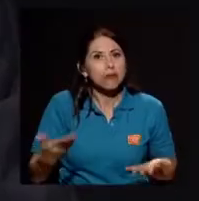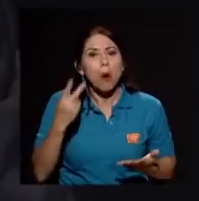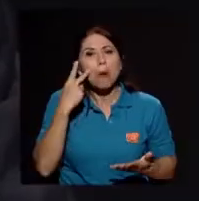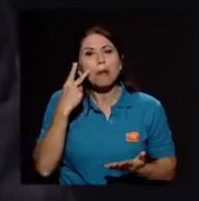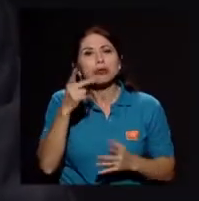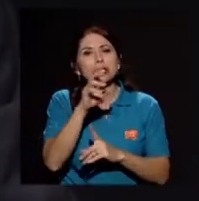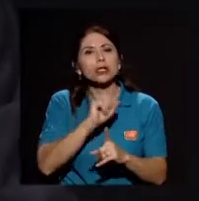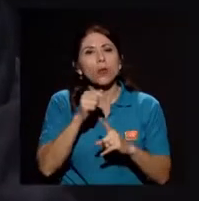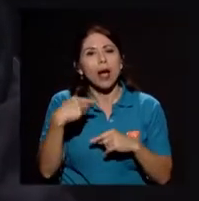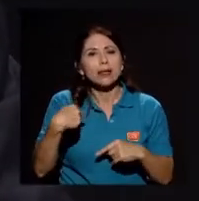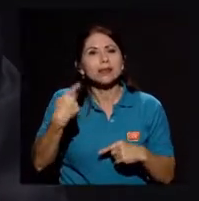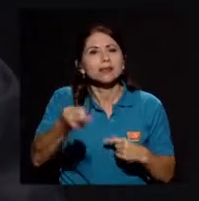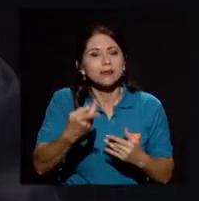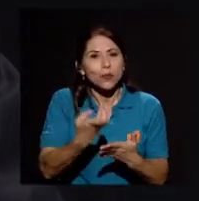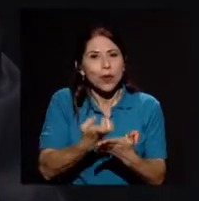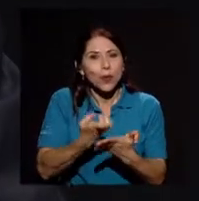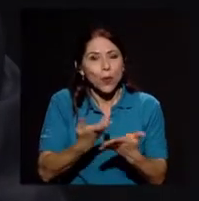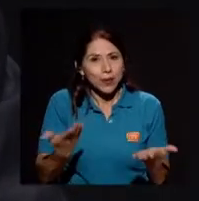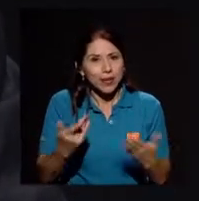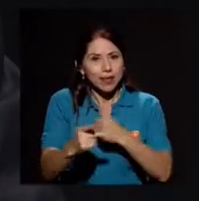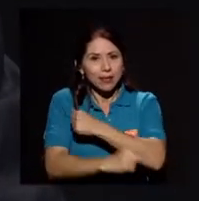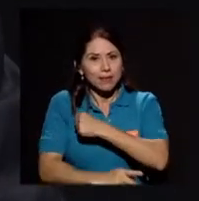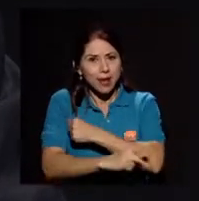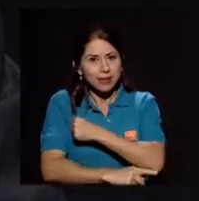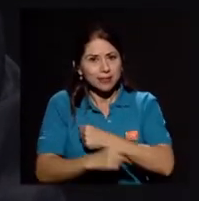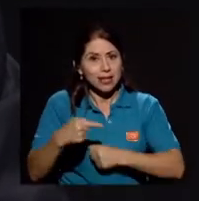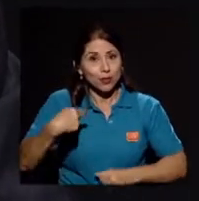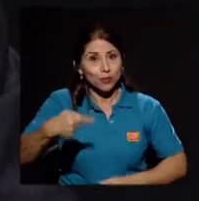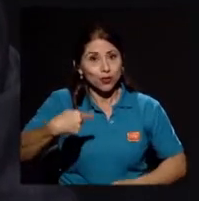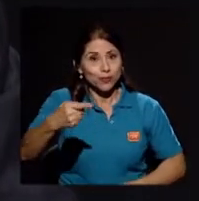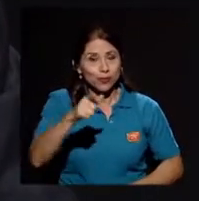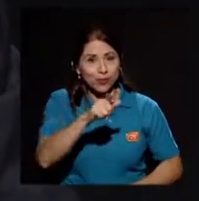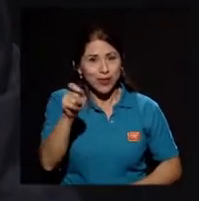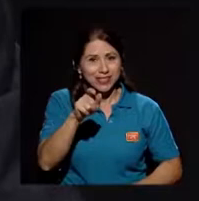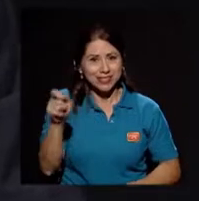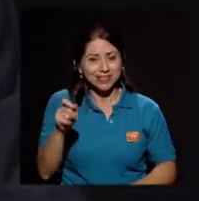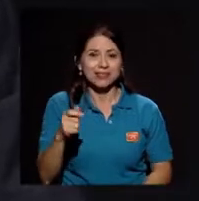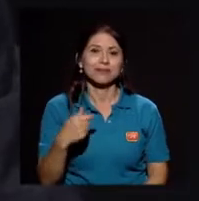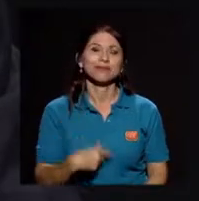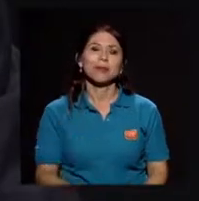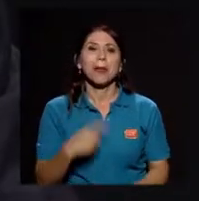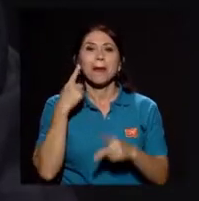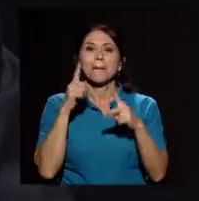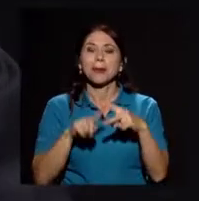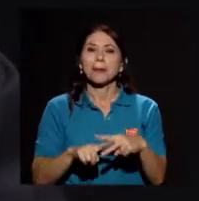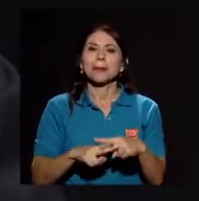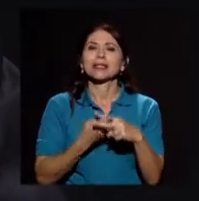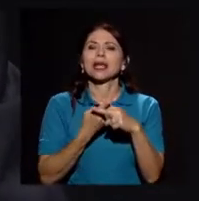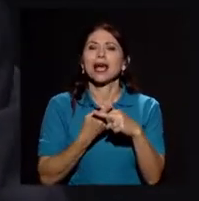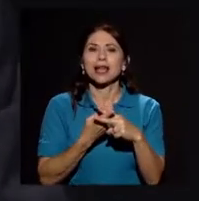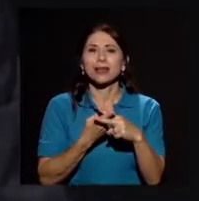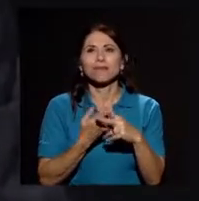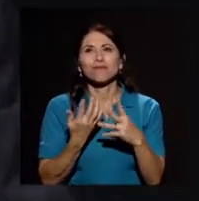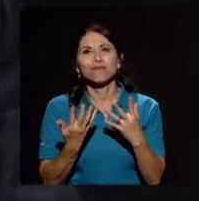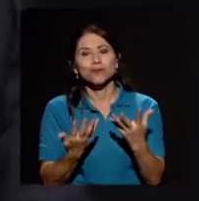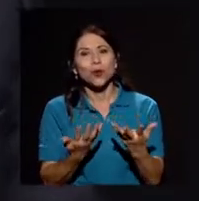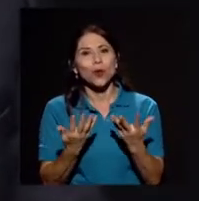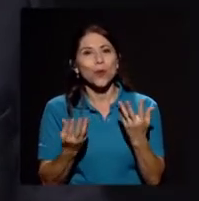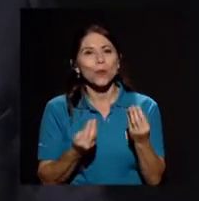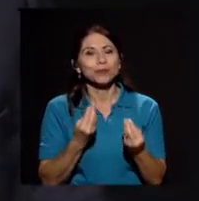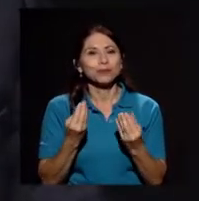situación económica del país en los próximos meses yo creo que tal vez para empezar con un tono un poco menos